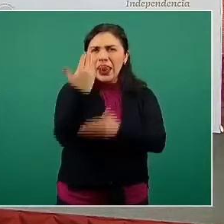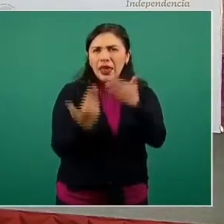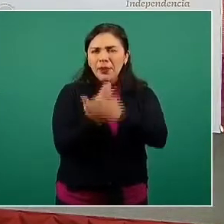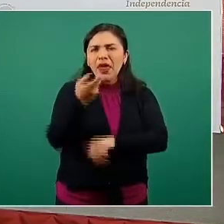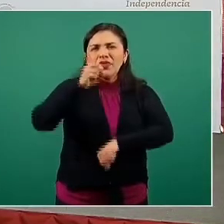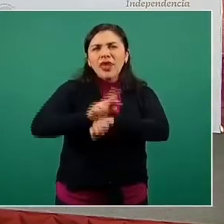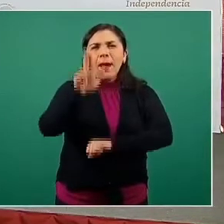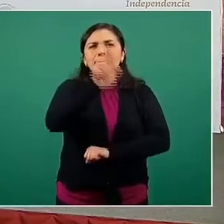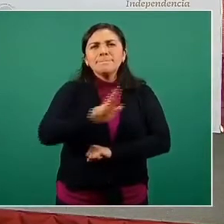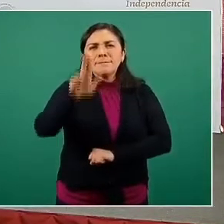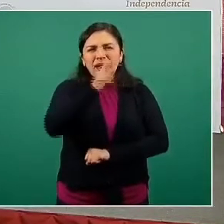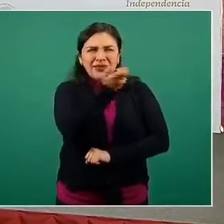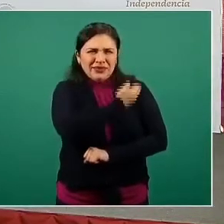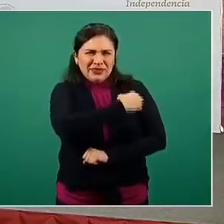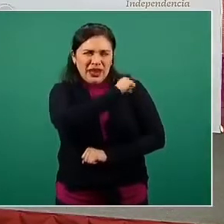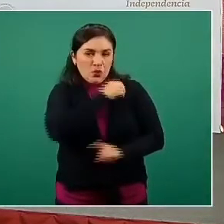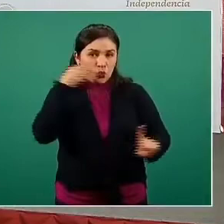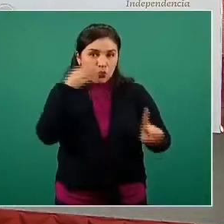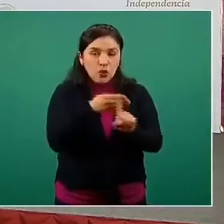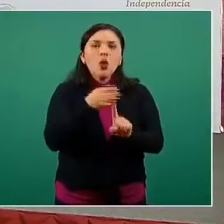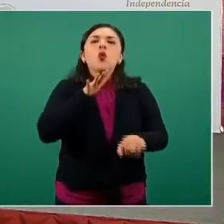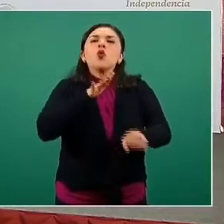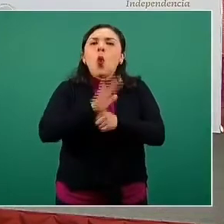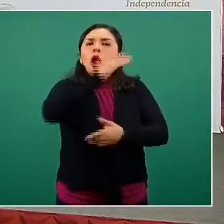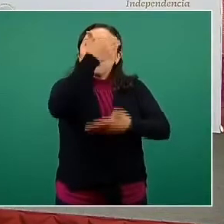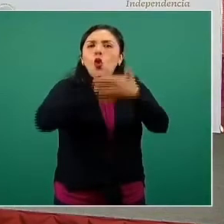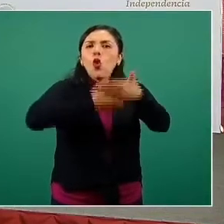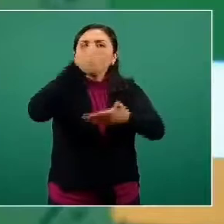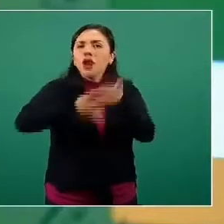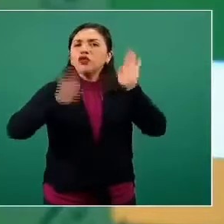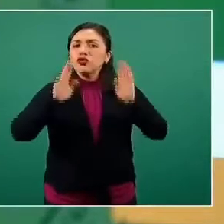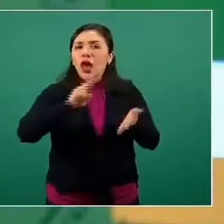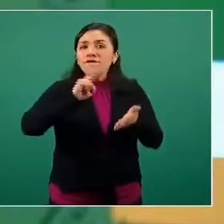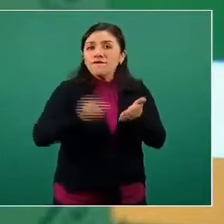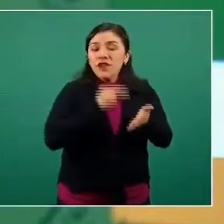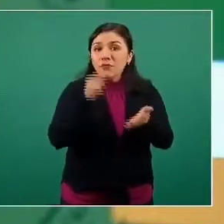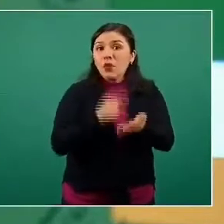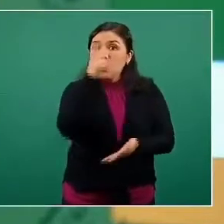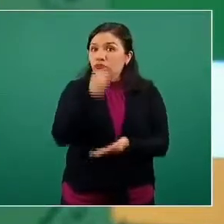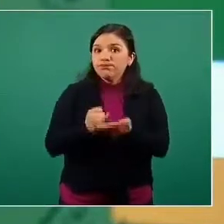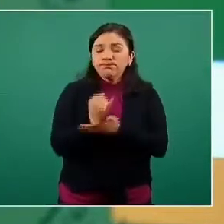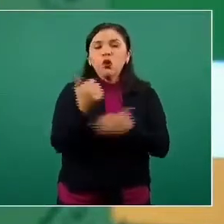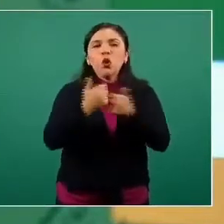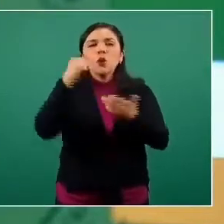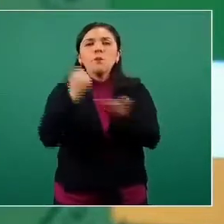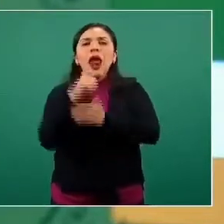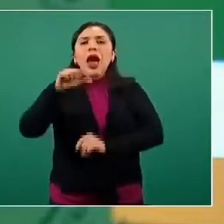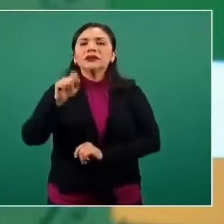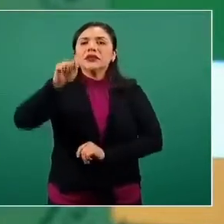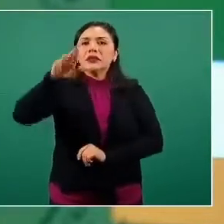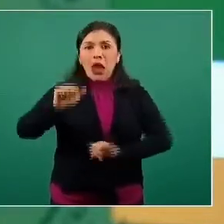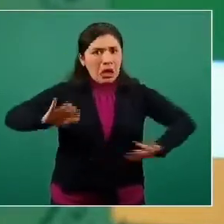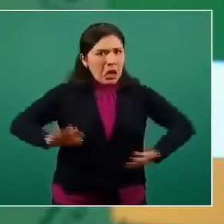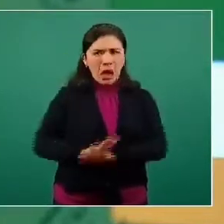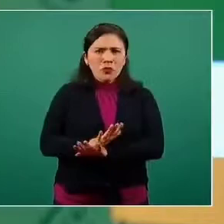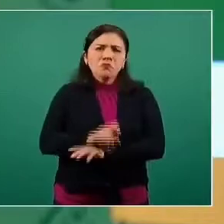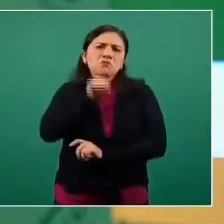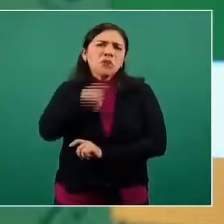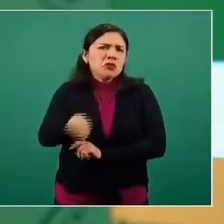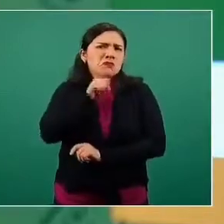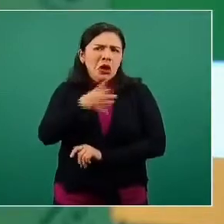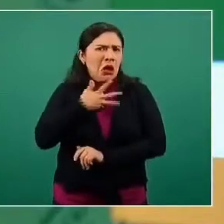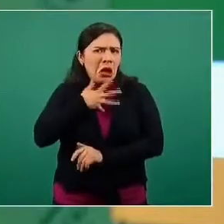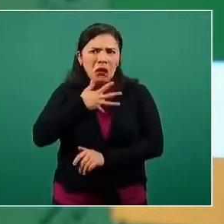de martes en el Pulso de la Salud. ¿Qué contratos se firmaron? Un contrato definitivo con AstraZeneca, que no ha variado, no ha tenido